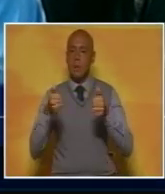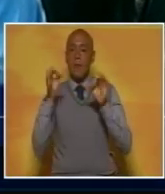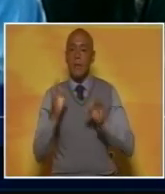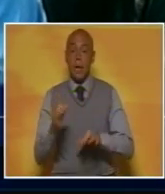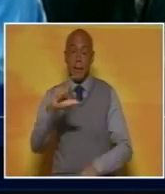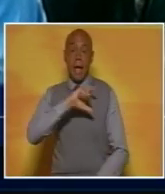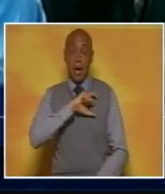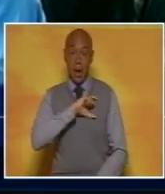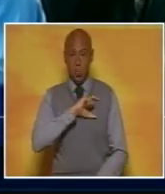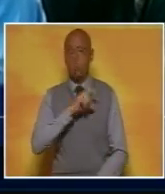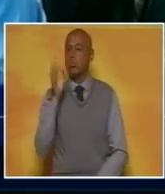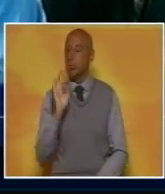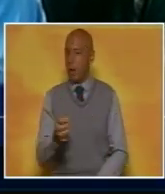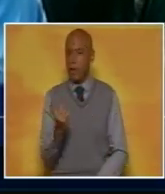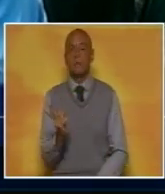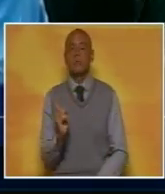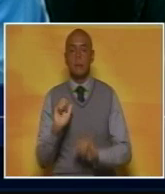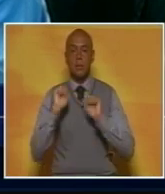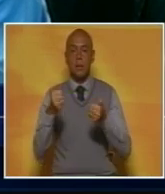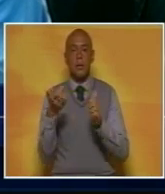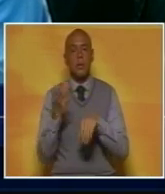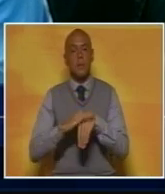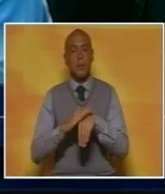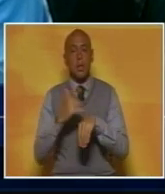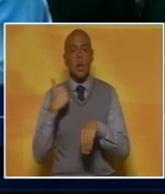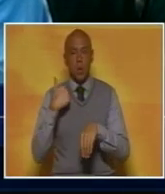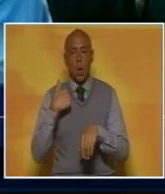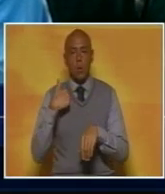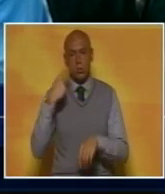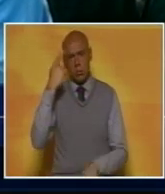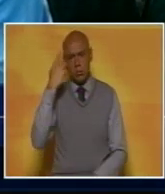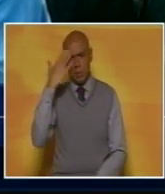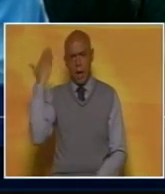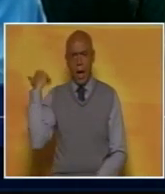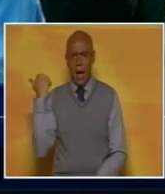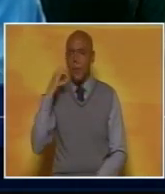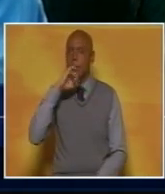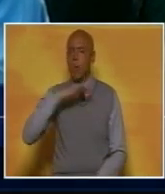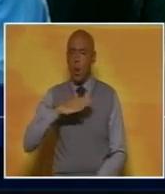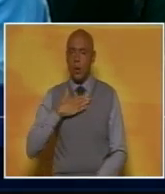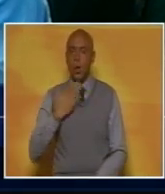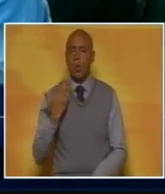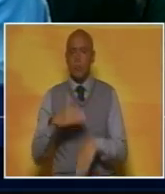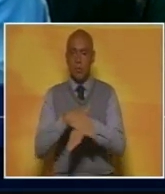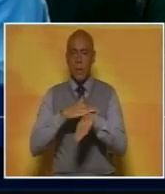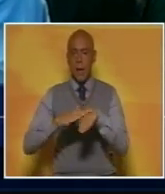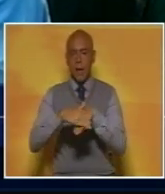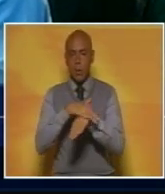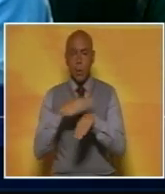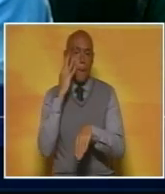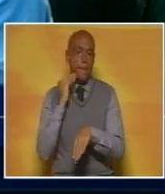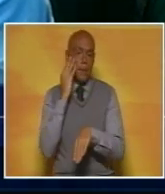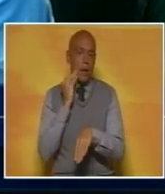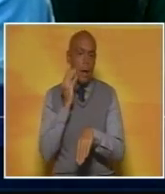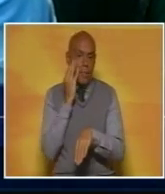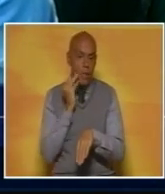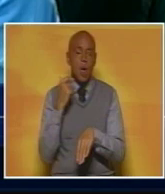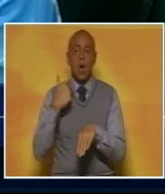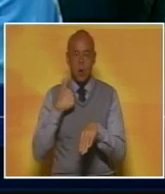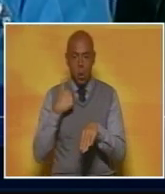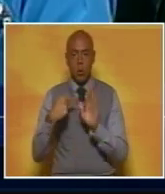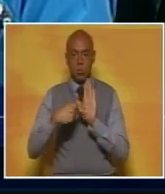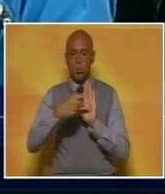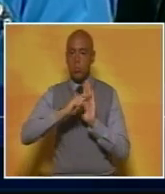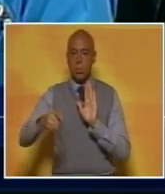una vez que estuve convencido, en mi anterior gestión, yo hice el decreto de comenzar las